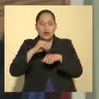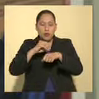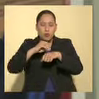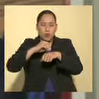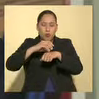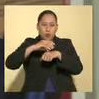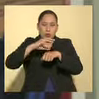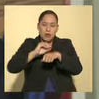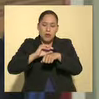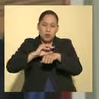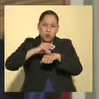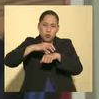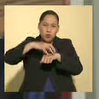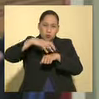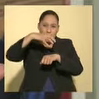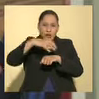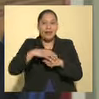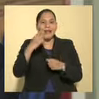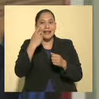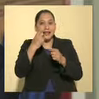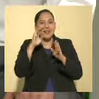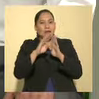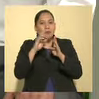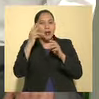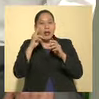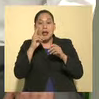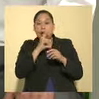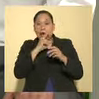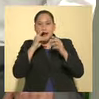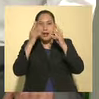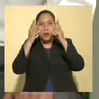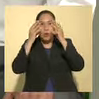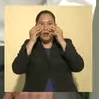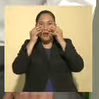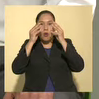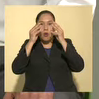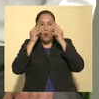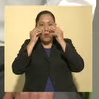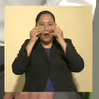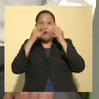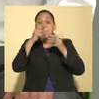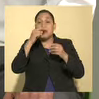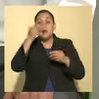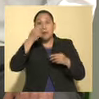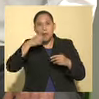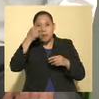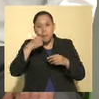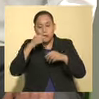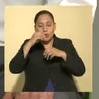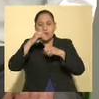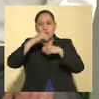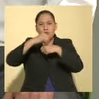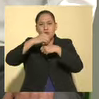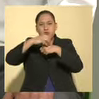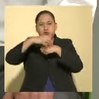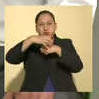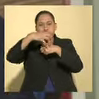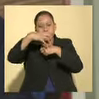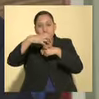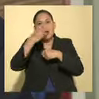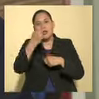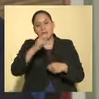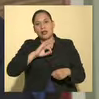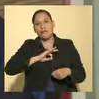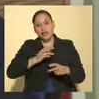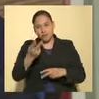que permiten, uh-huh, la aireación de los senos paranasales, se inflama, claro, y entonces se produce la